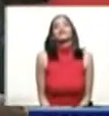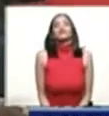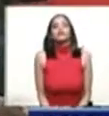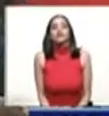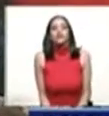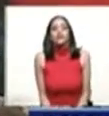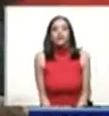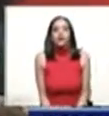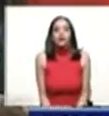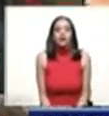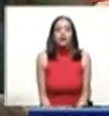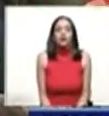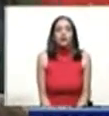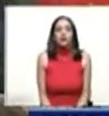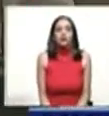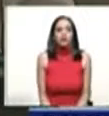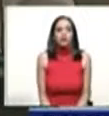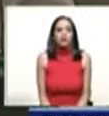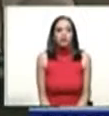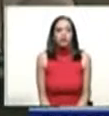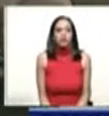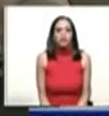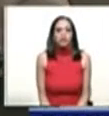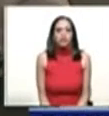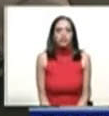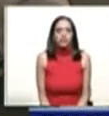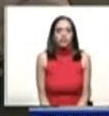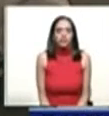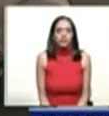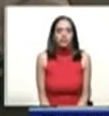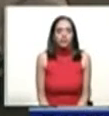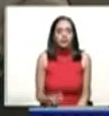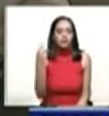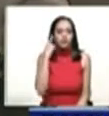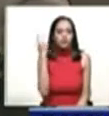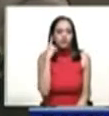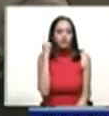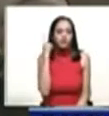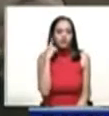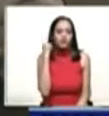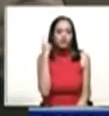manda la logística, pero bueno, Pedro, te doy la palabra, como del programa. Vamos a ver. Desbaratamos. Y ya